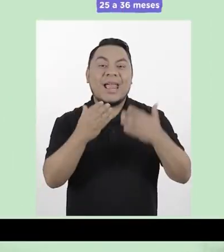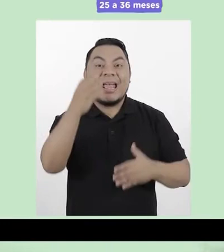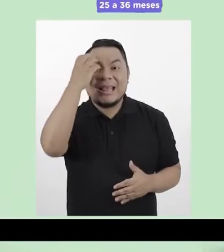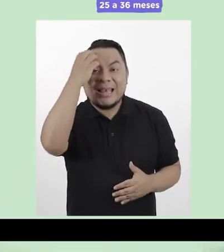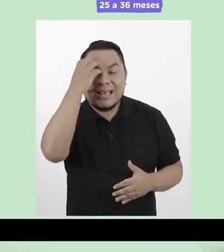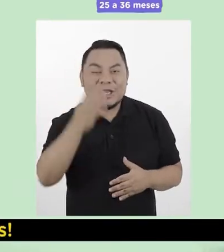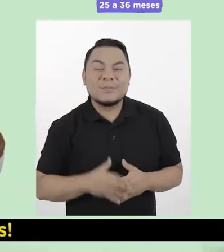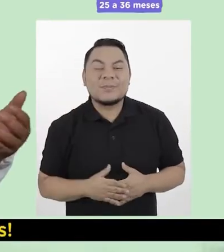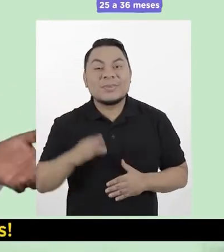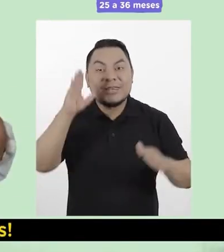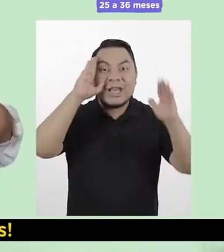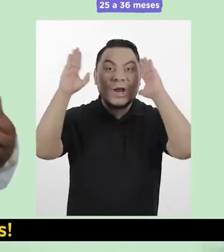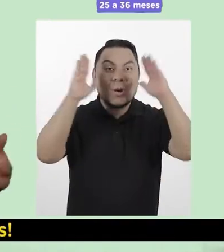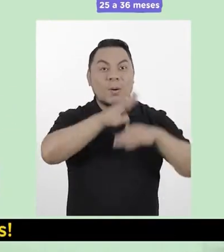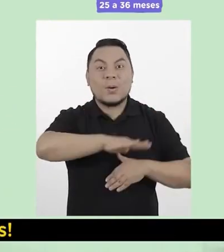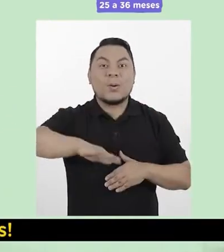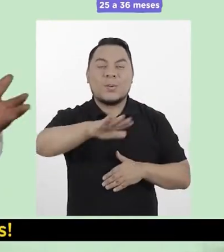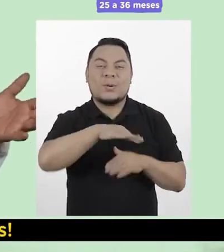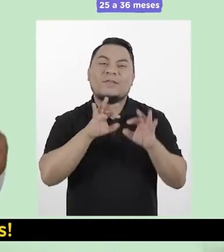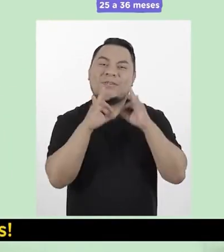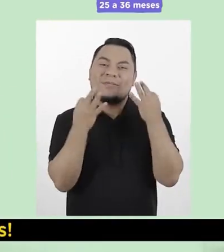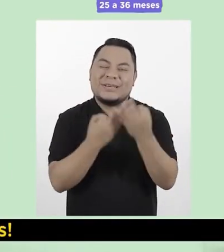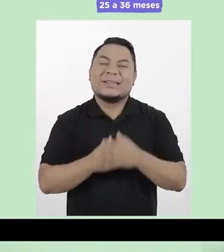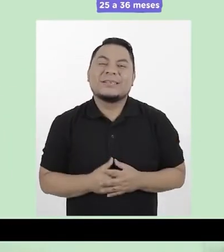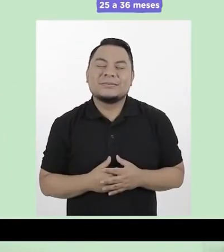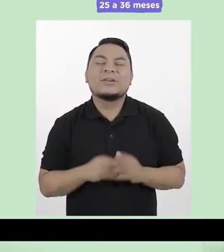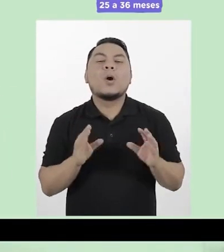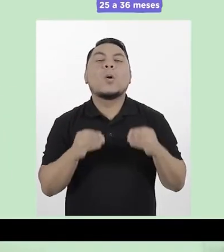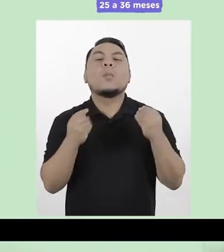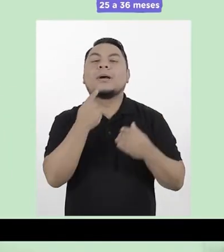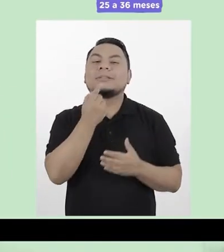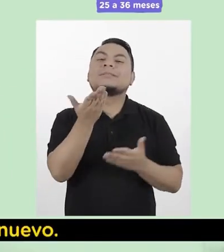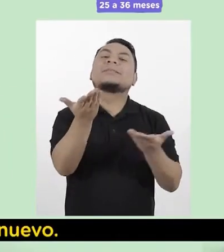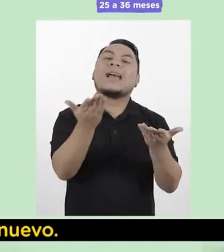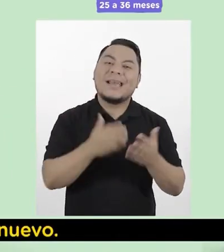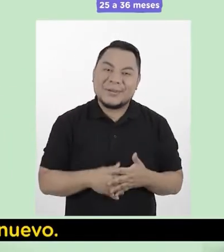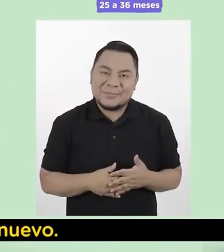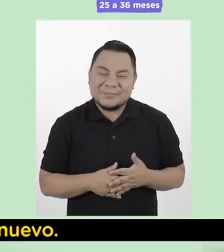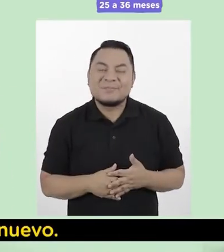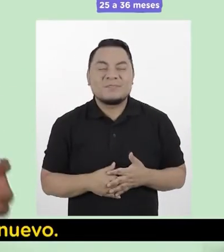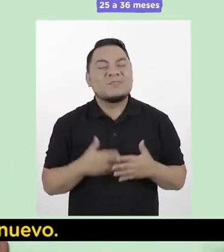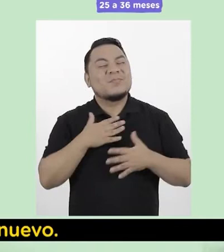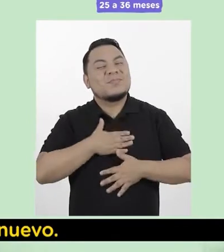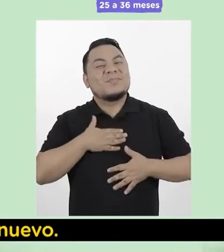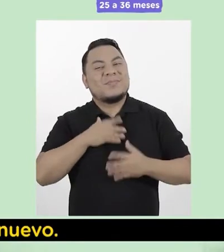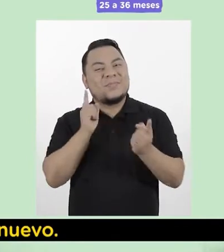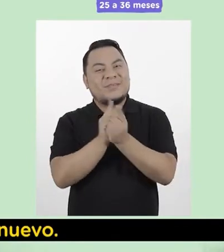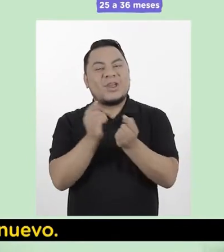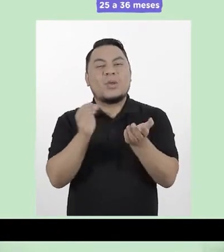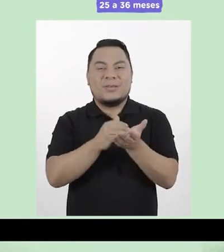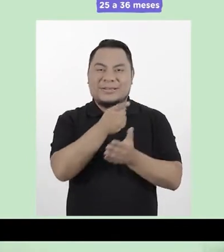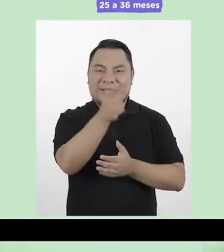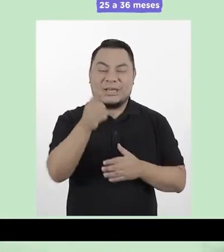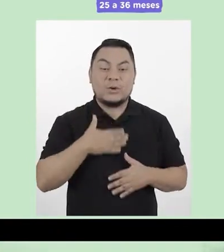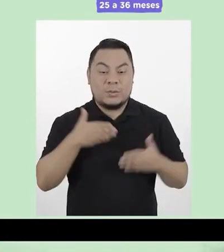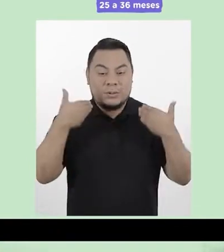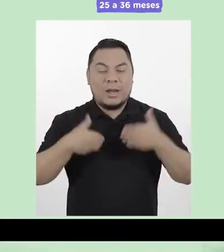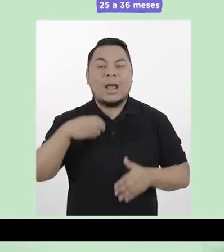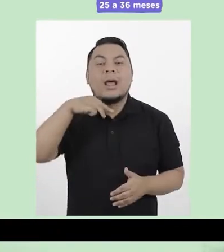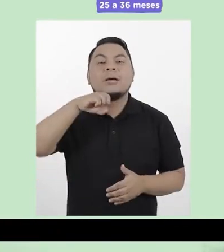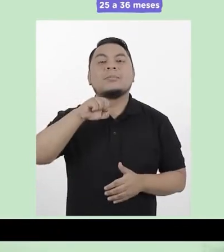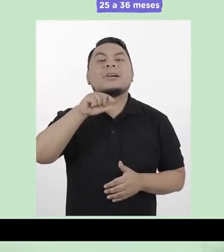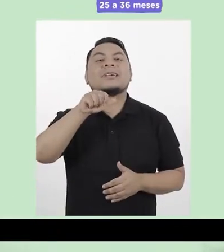Gracias, Daniel. Hola, chicos y chicas, familias, ¿cómo están? Qué gusto poder encontrarlos de nuevo. Soy